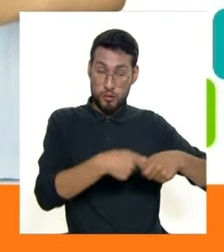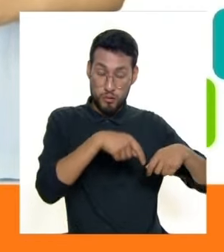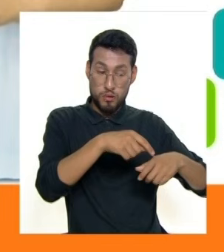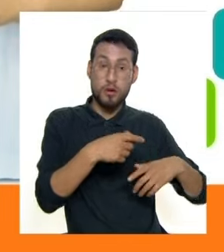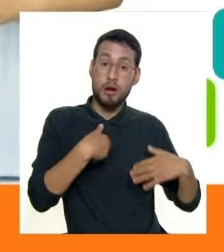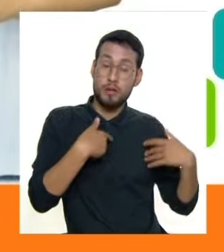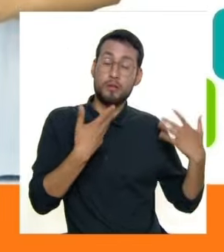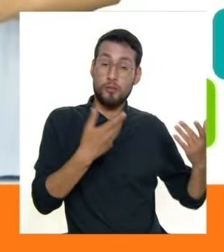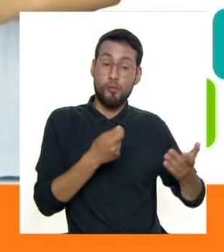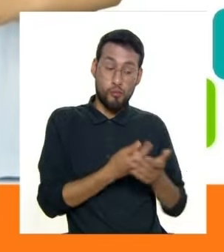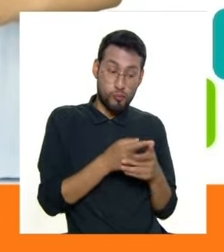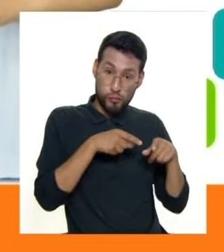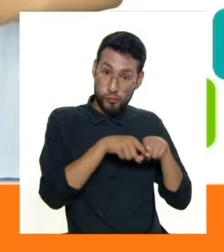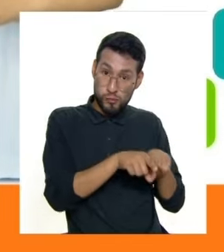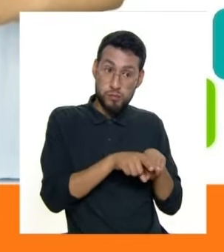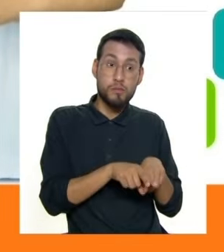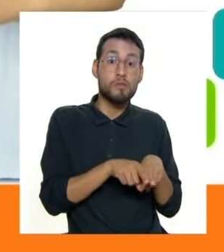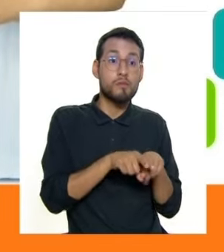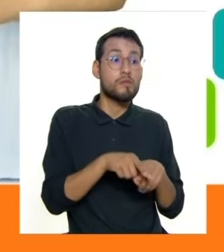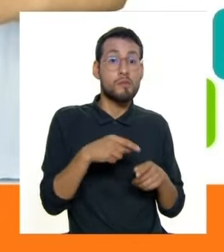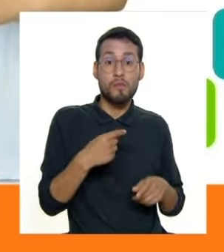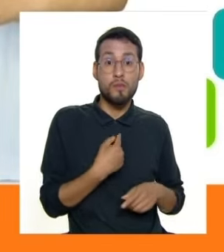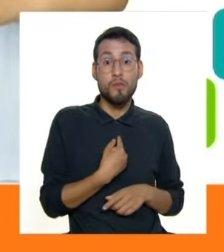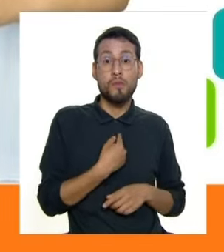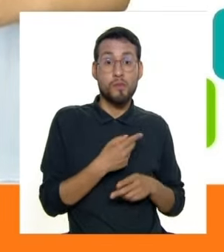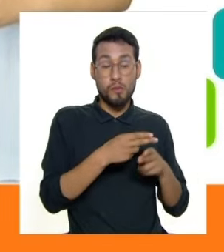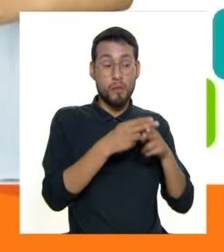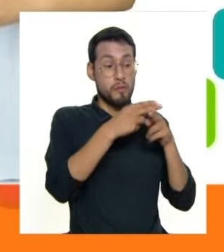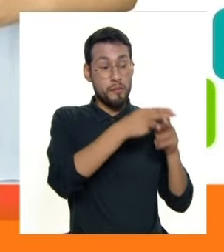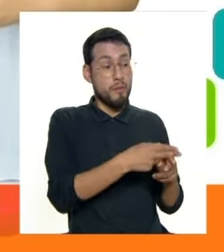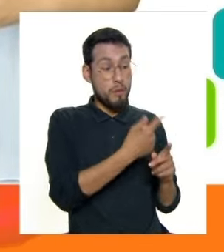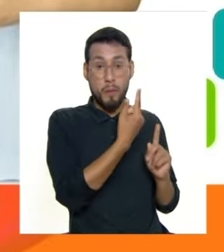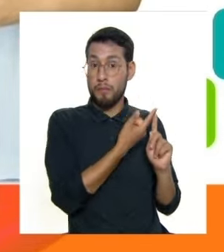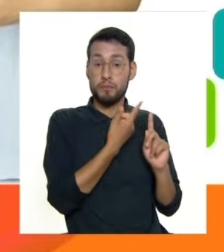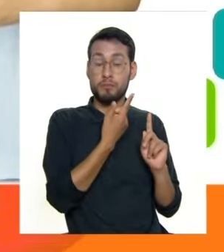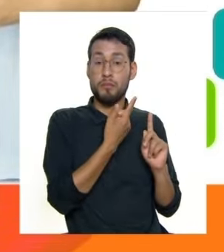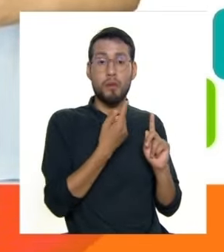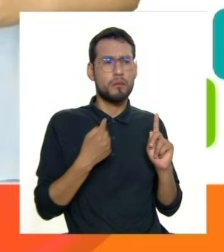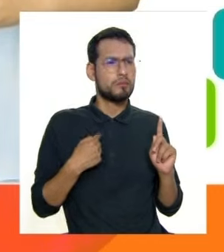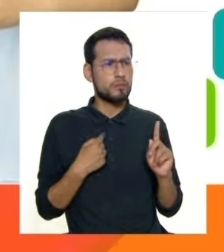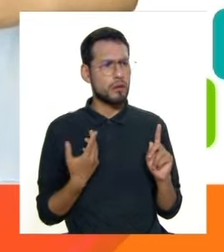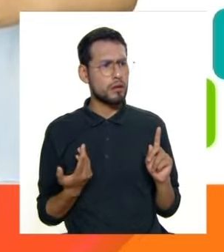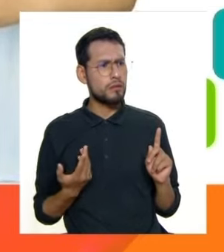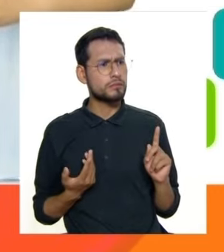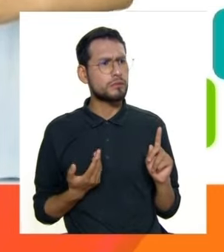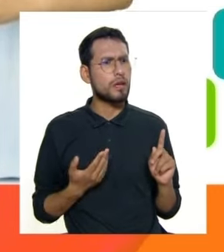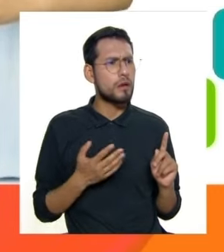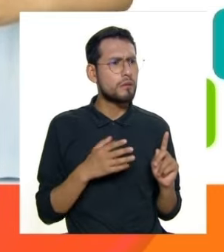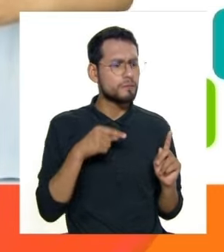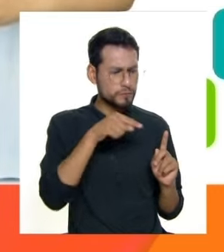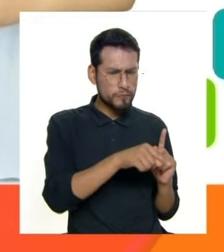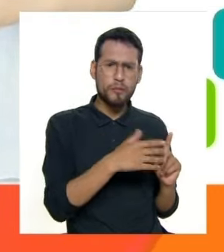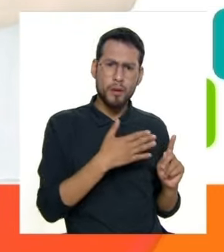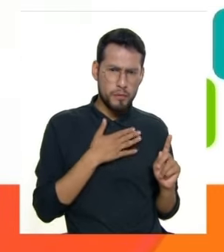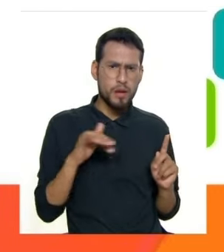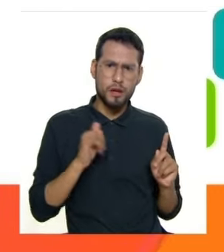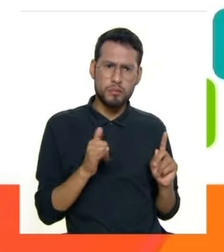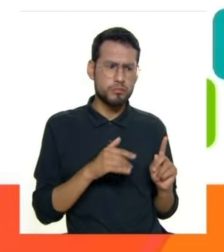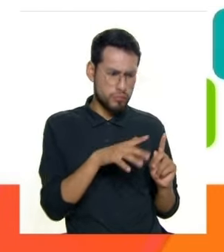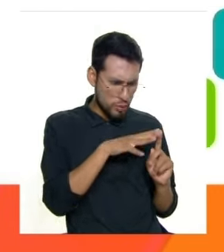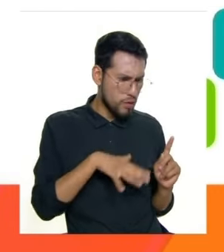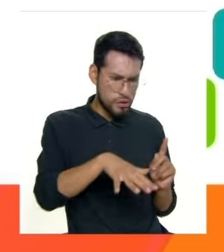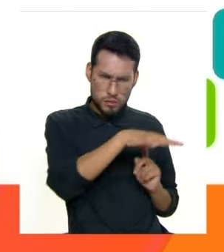de convivencia uh-huh. y que se inscribió solo a nombre de uno de ellos uh-huh. y el otro dice, bueno, este bien también es mío, es